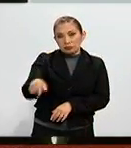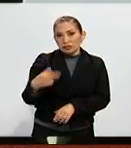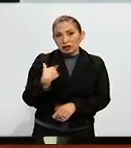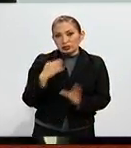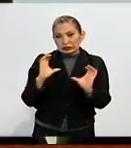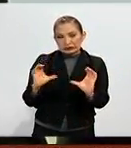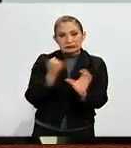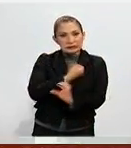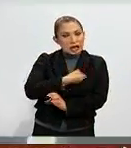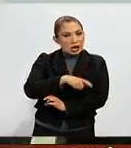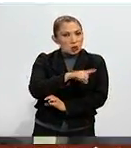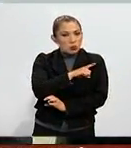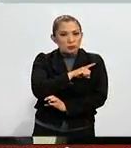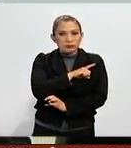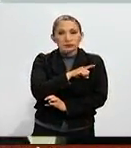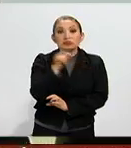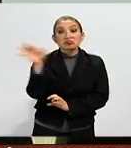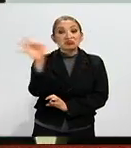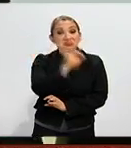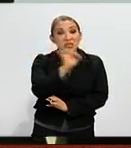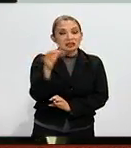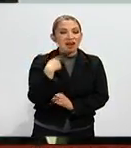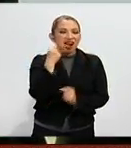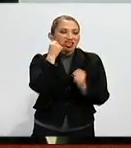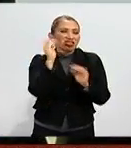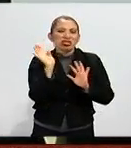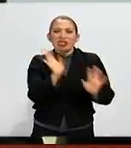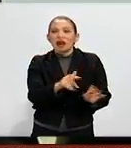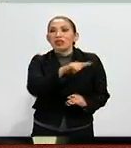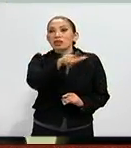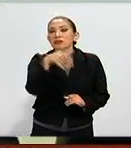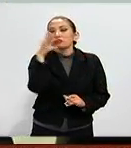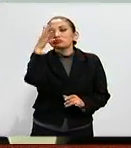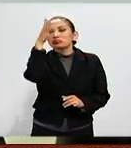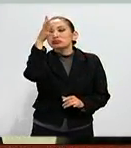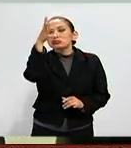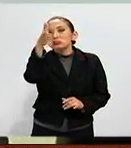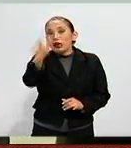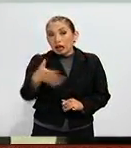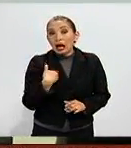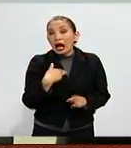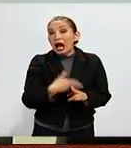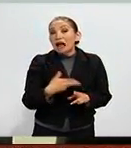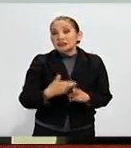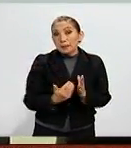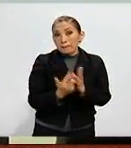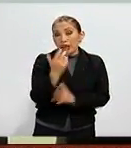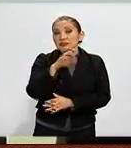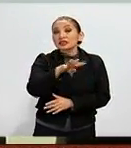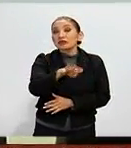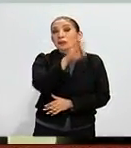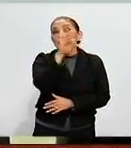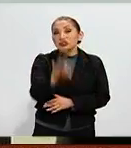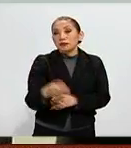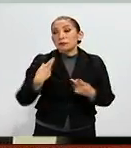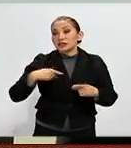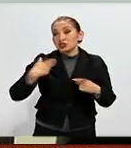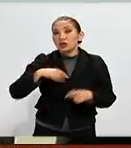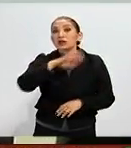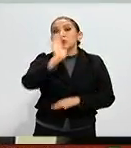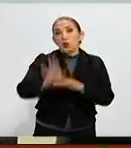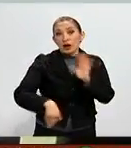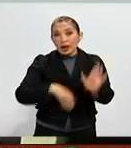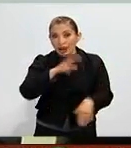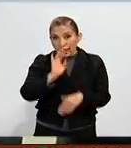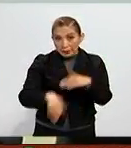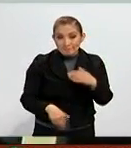causa de salud pública. De no tomar estas medidas podríamos tener un incremento de hasta un 19% en la tasa